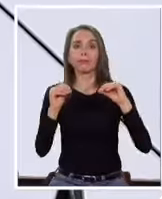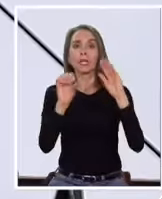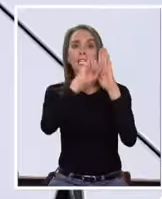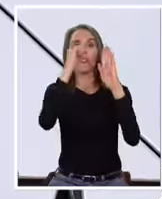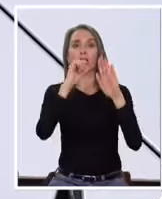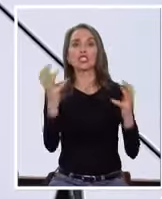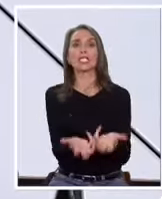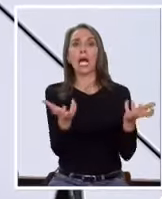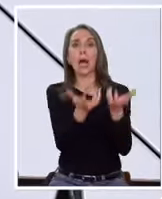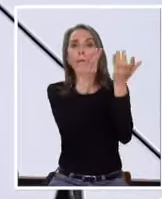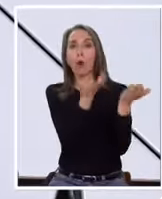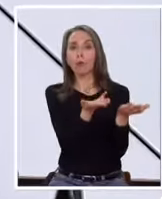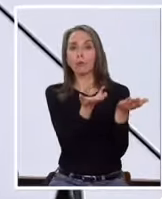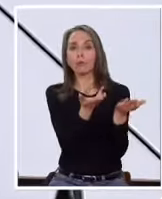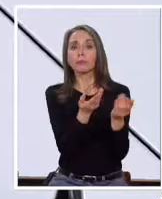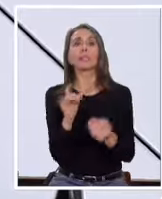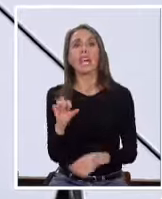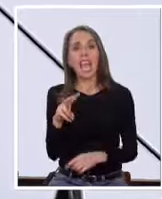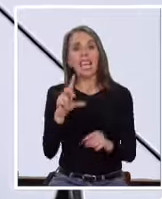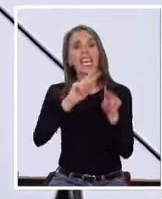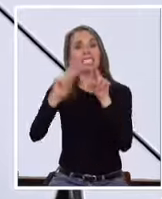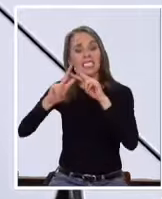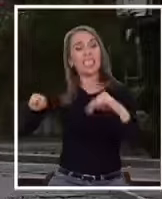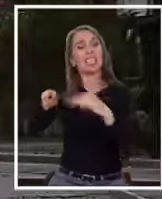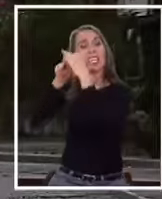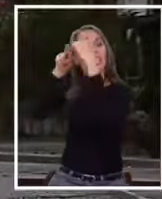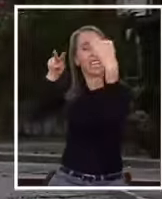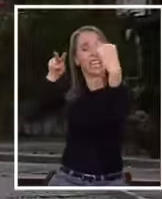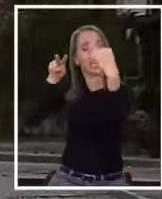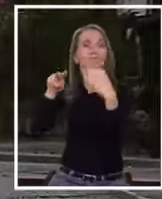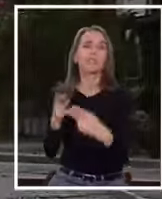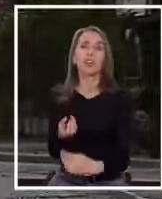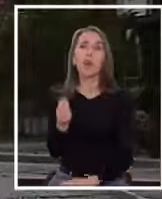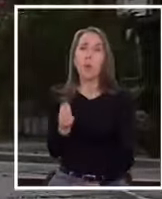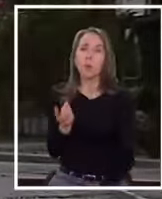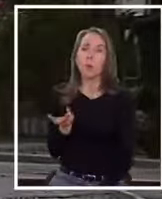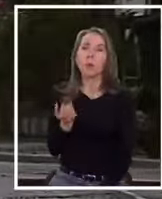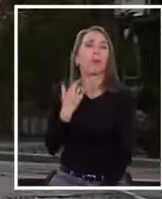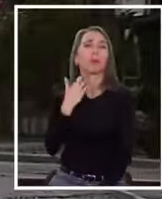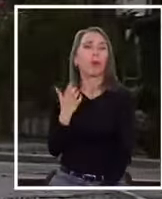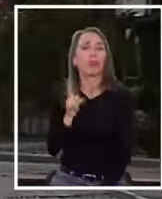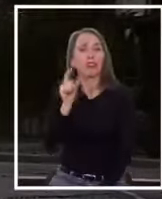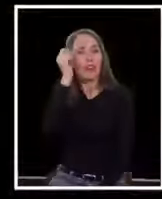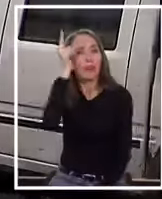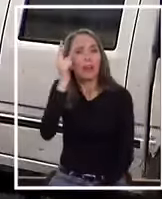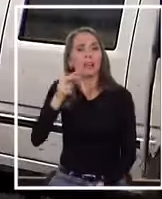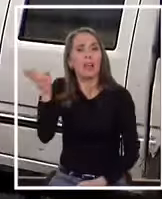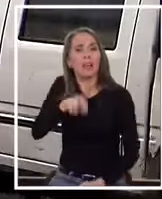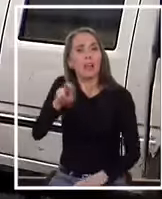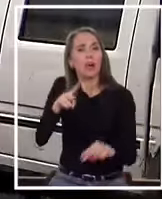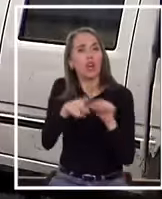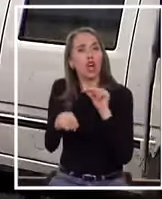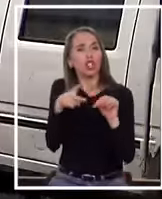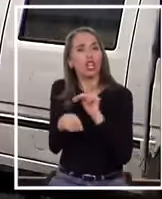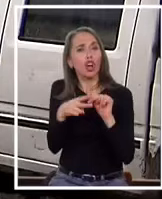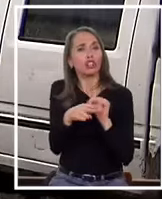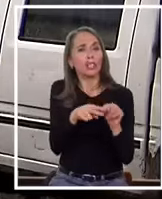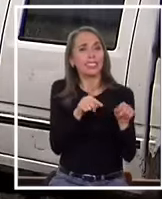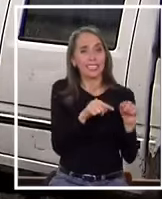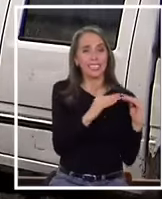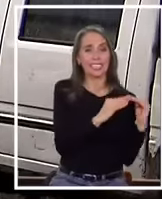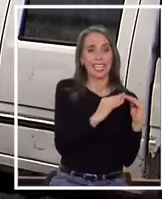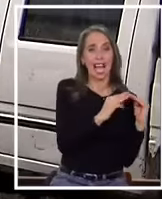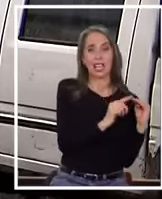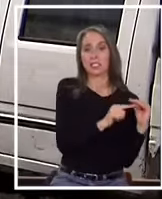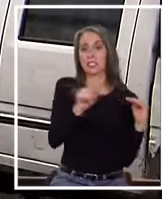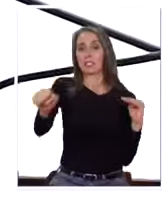refrigerador. Cuentan que Nela ha hecho algunos trabajos en la zona, pero no comprenden lo recurrente de los cortes de servicio. A poco más de 3 kilómetros de sus